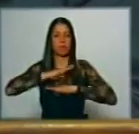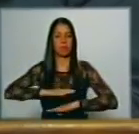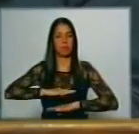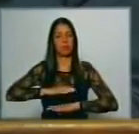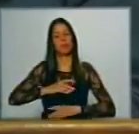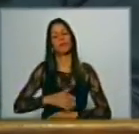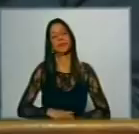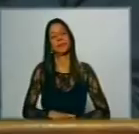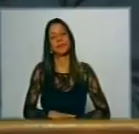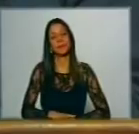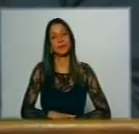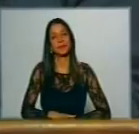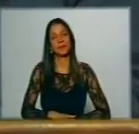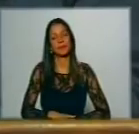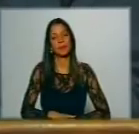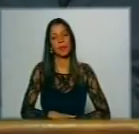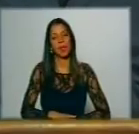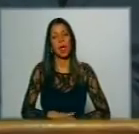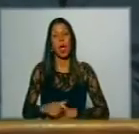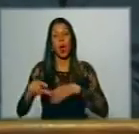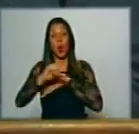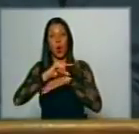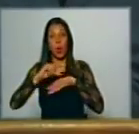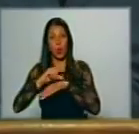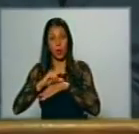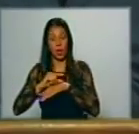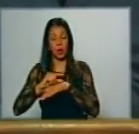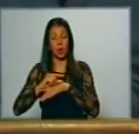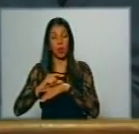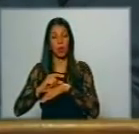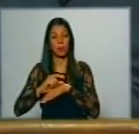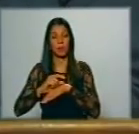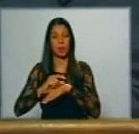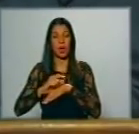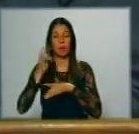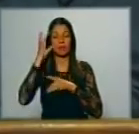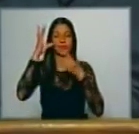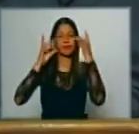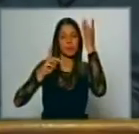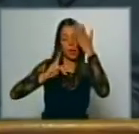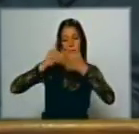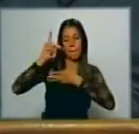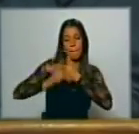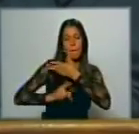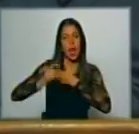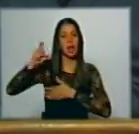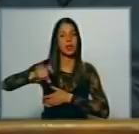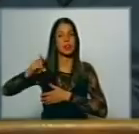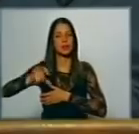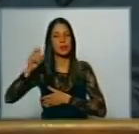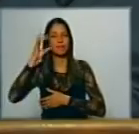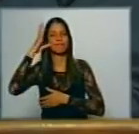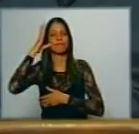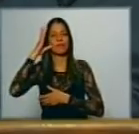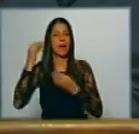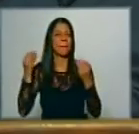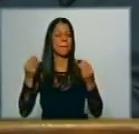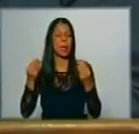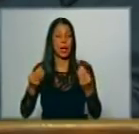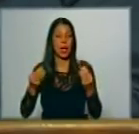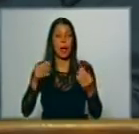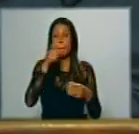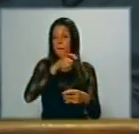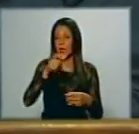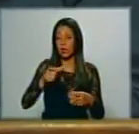las personas. El Estado adoptará todas las medidas necesarias y adecuadas para garantizar que